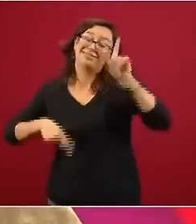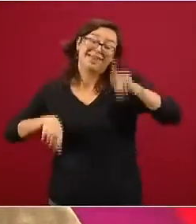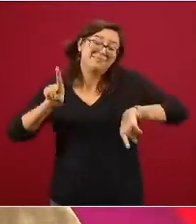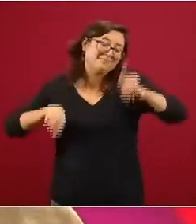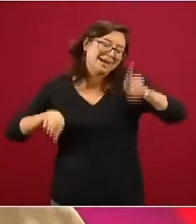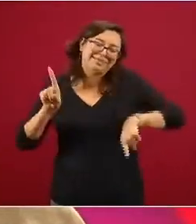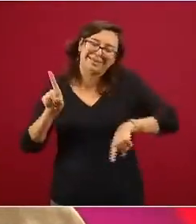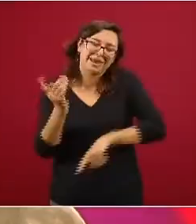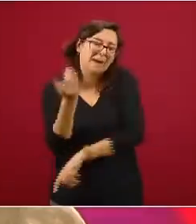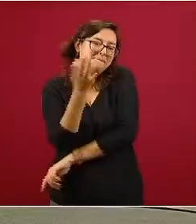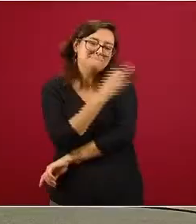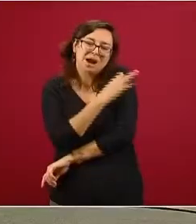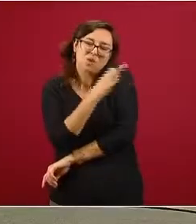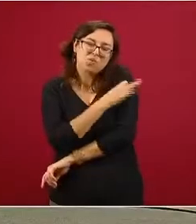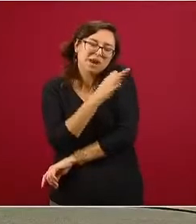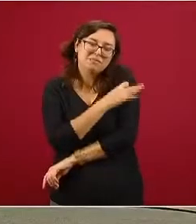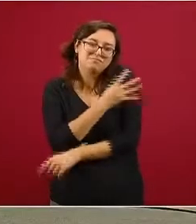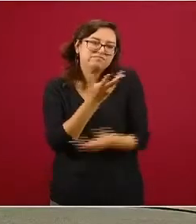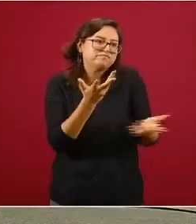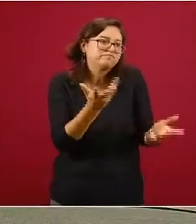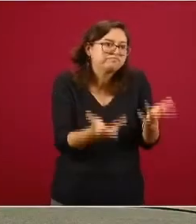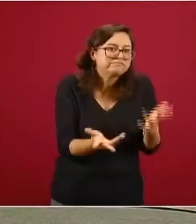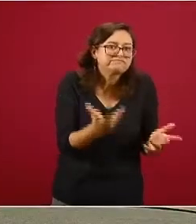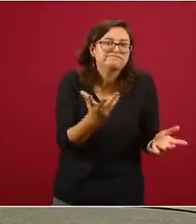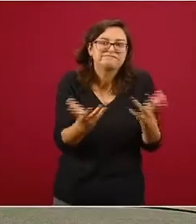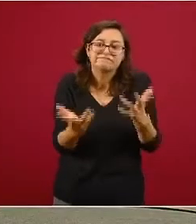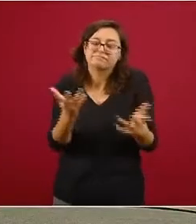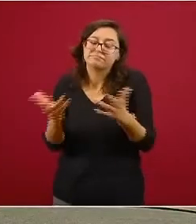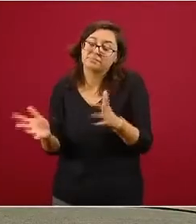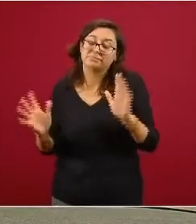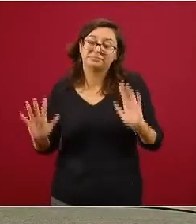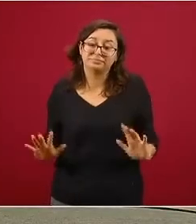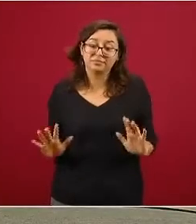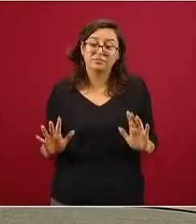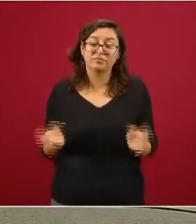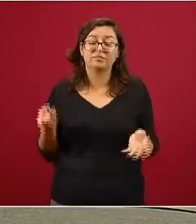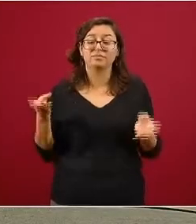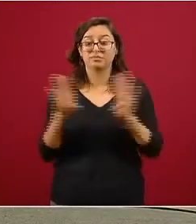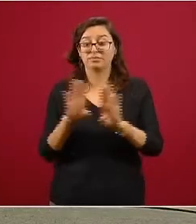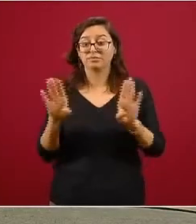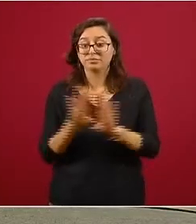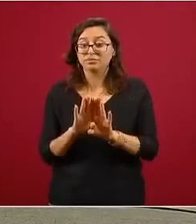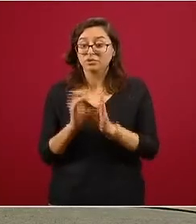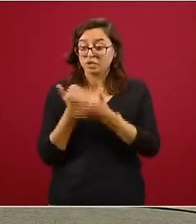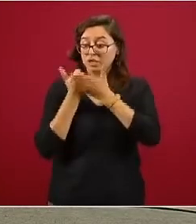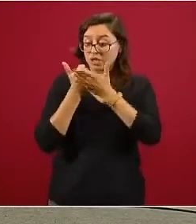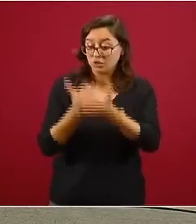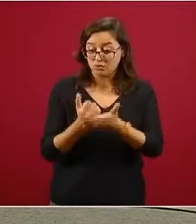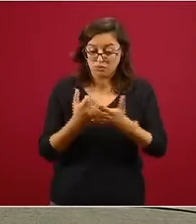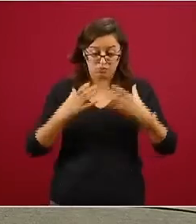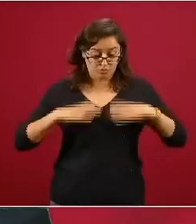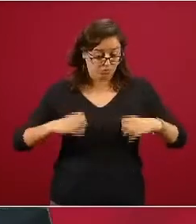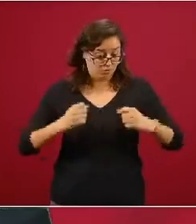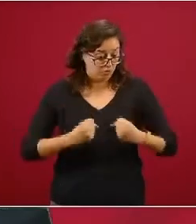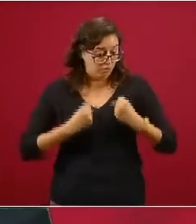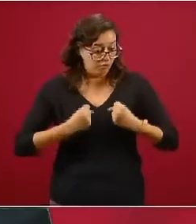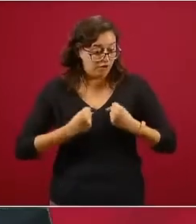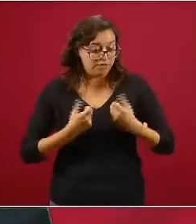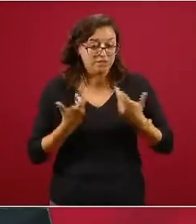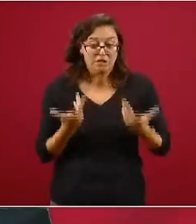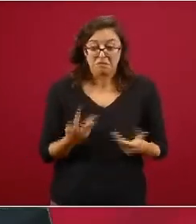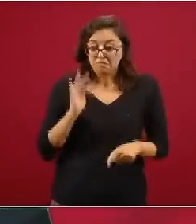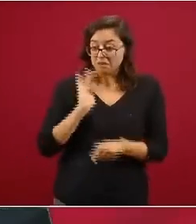de utilidad que puede tener una vacuna de acuerdo a la magnitud de su eficacia y el